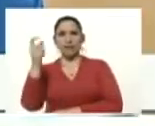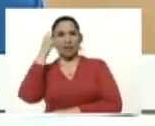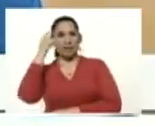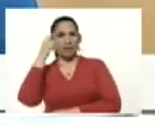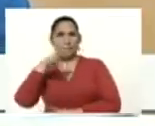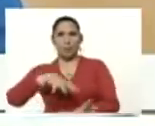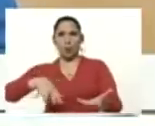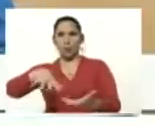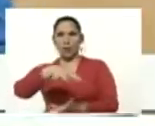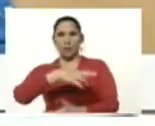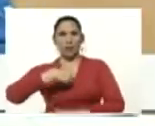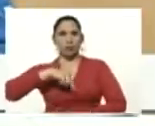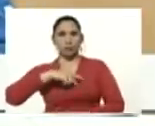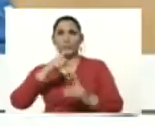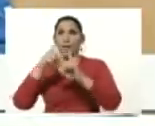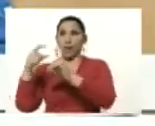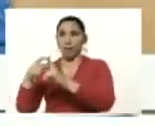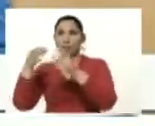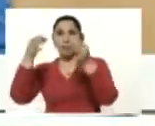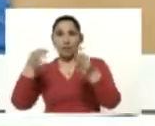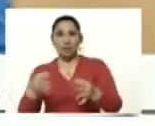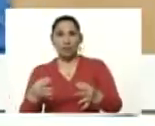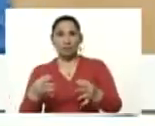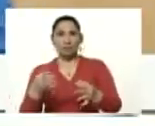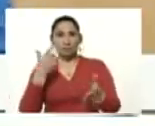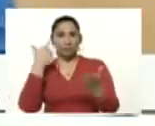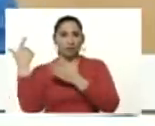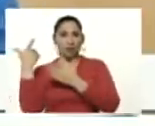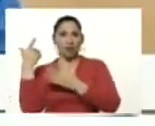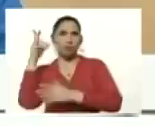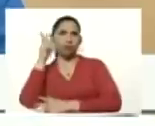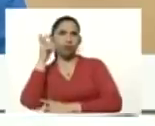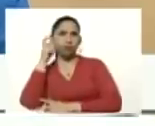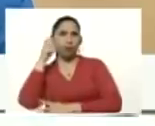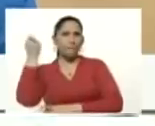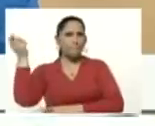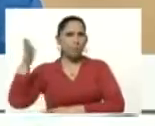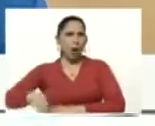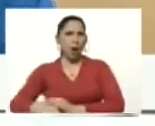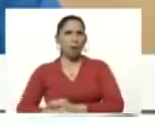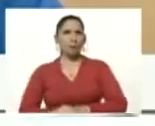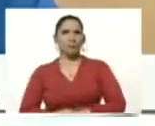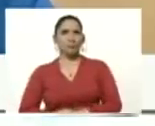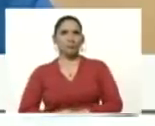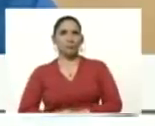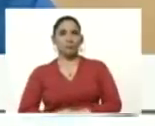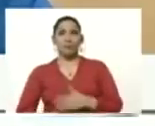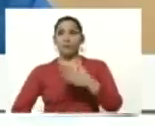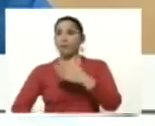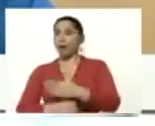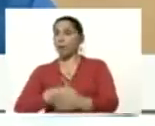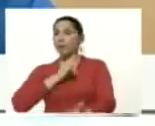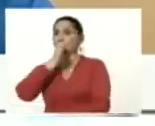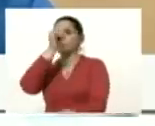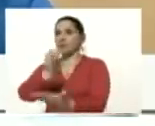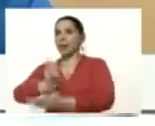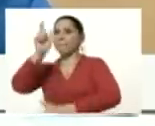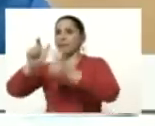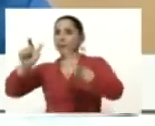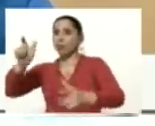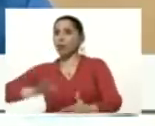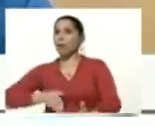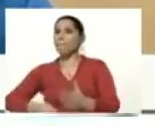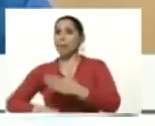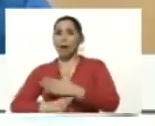Palabra cierta, mire, por allá sonó. los vamos a identificar y los vamos